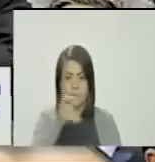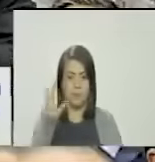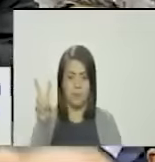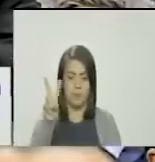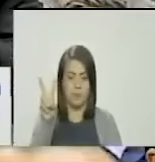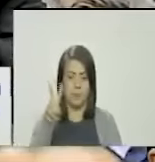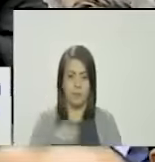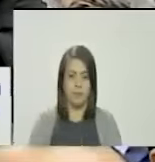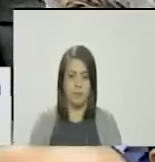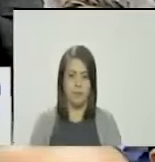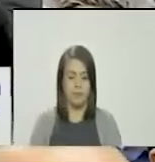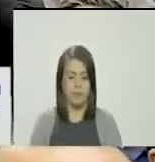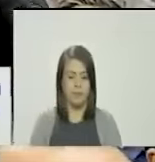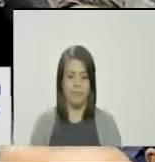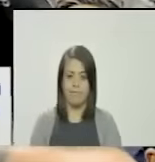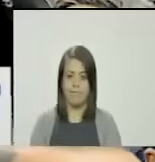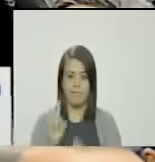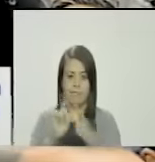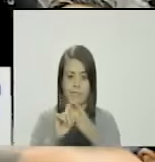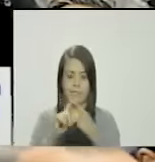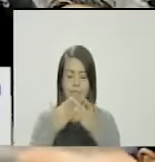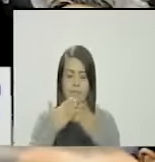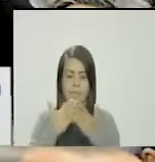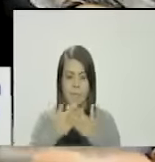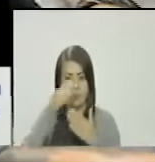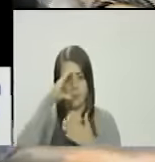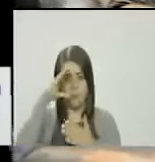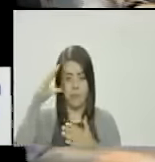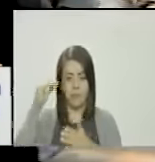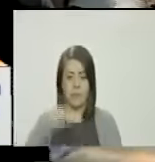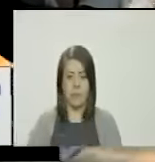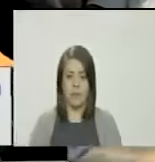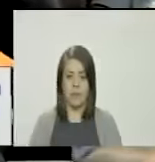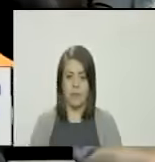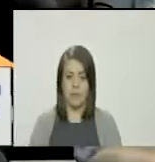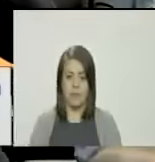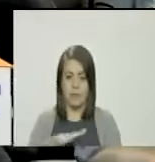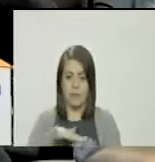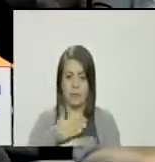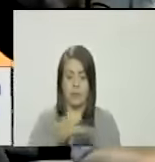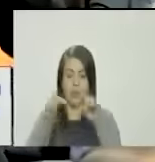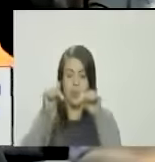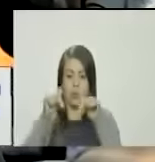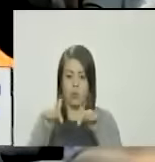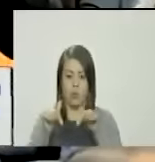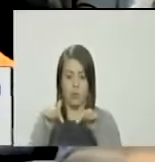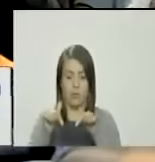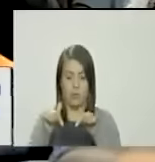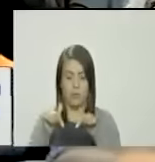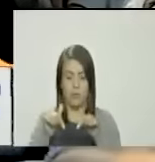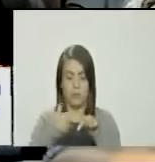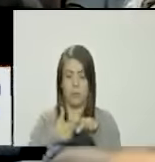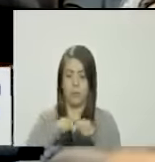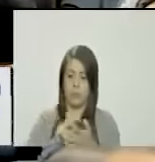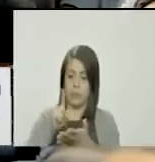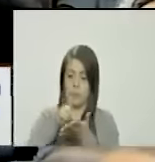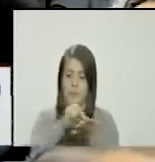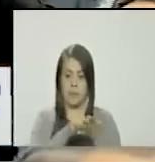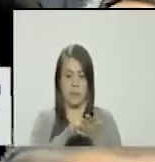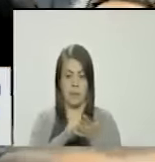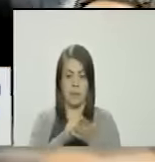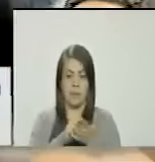Venezuela. Primeramente, darle gracias a Dios porque hoy estamos